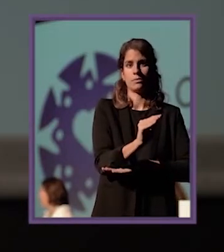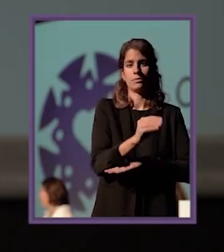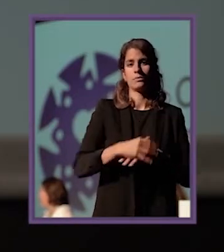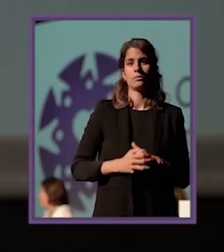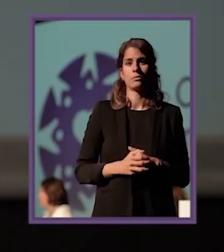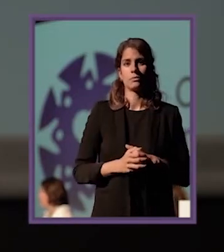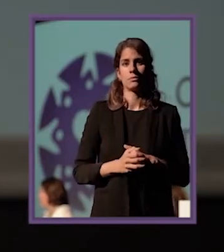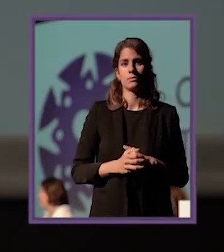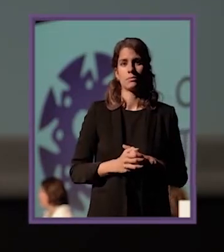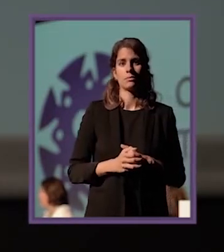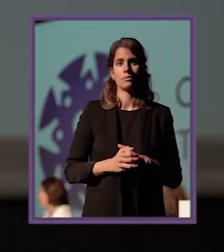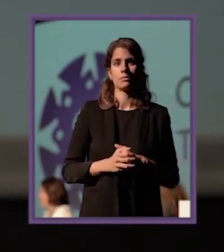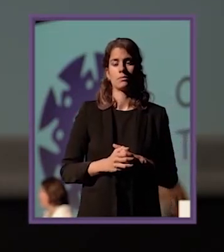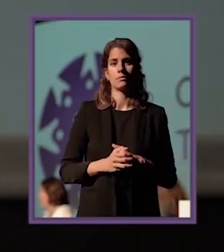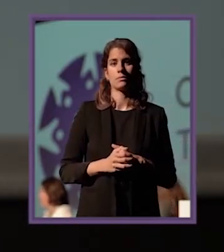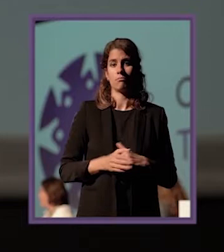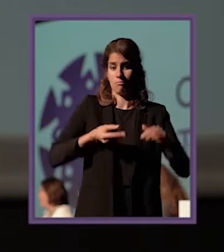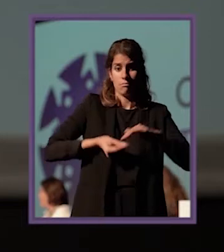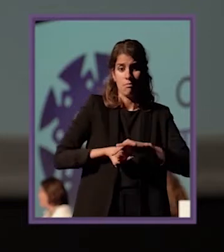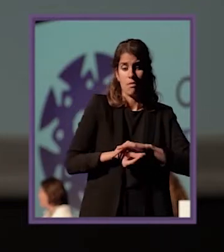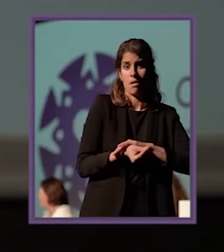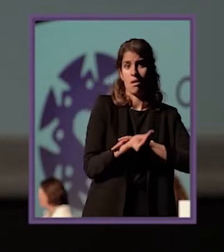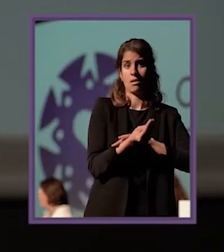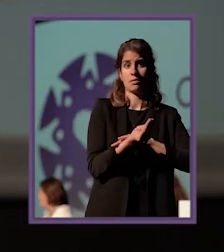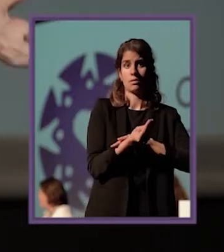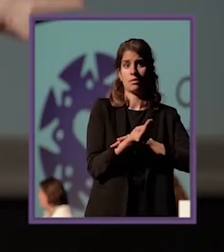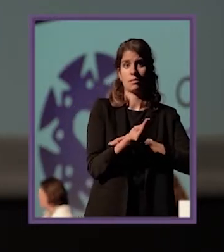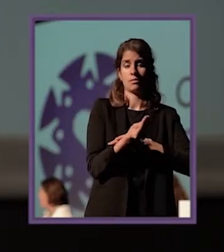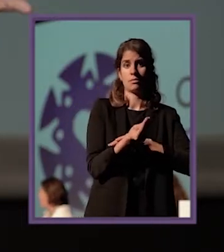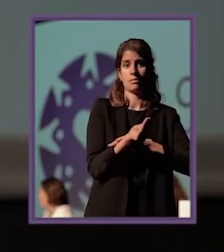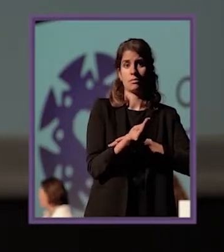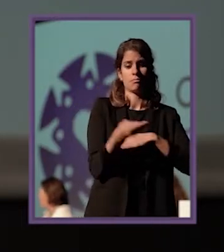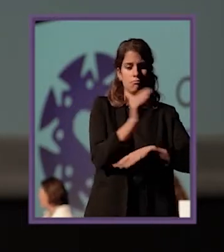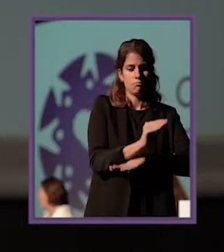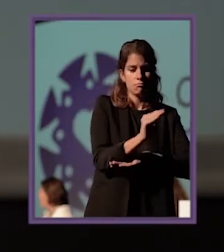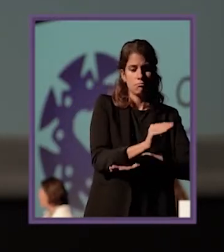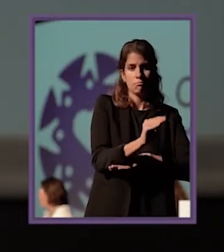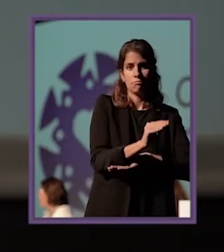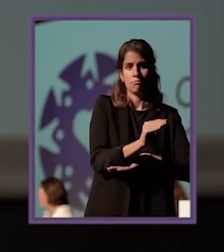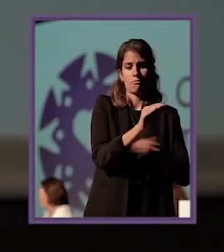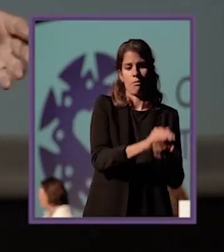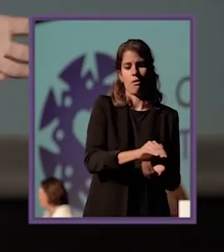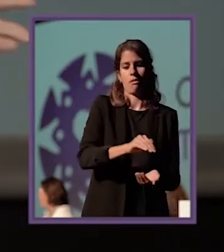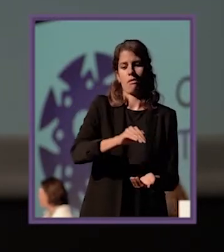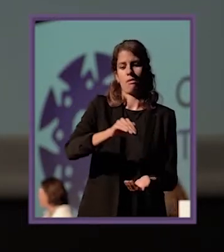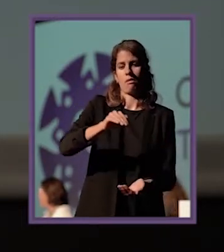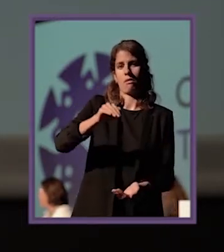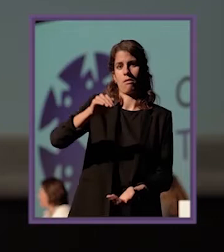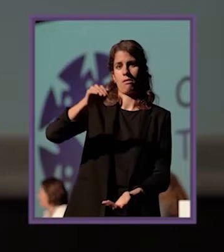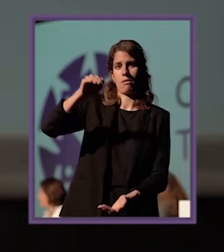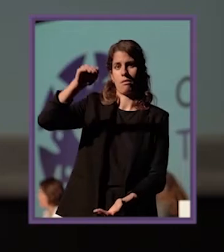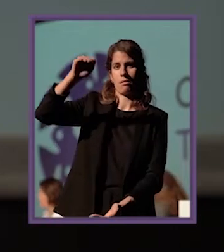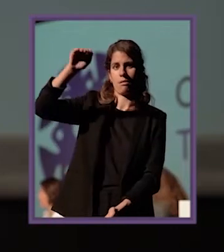el momento en que nacemos, también cuando somos niños, niñas, adolescentes,